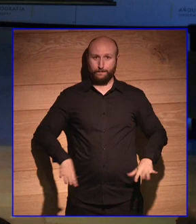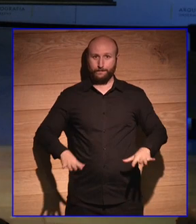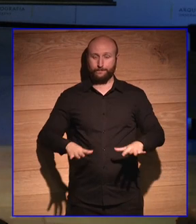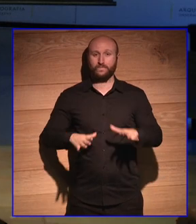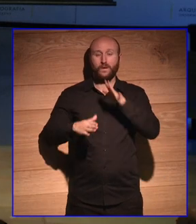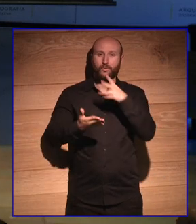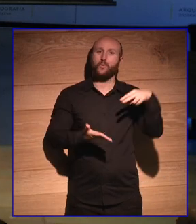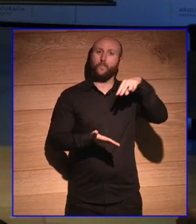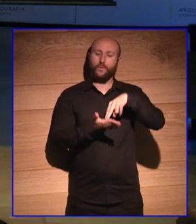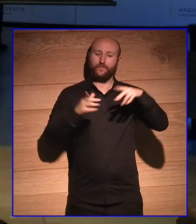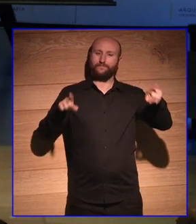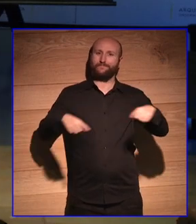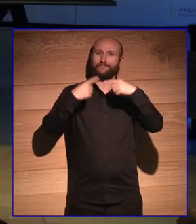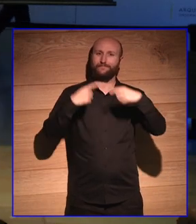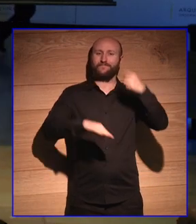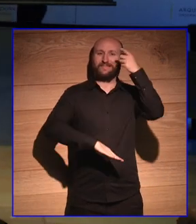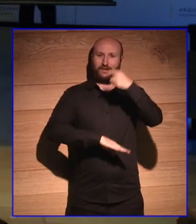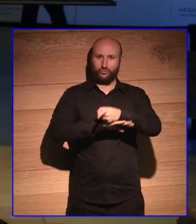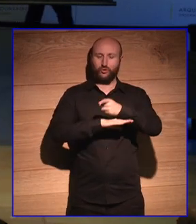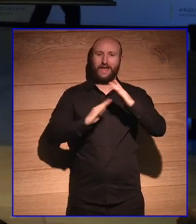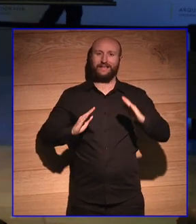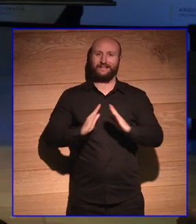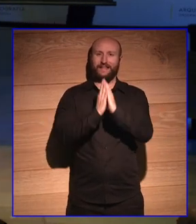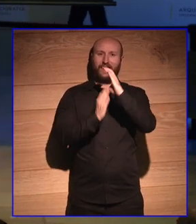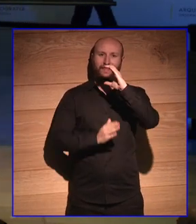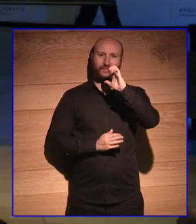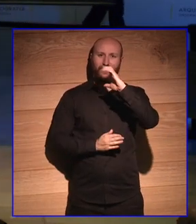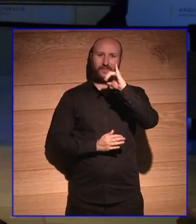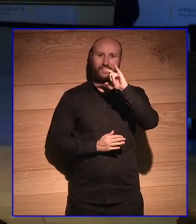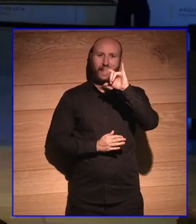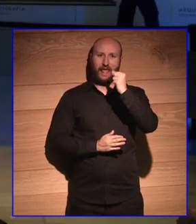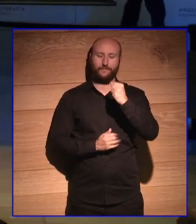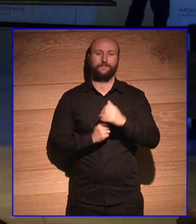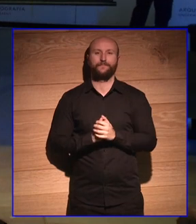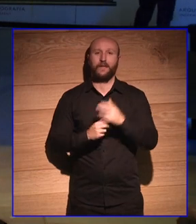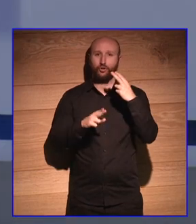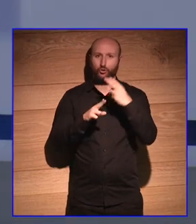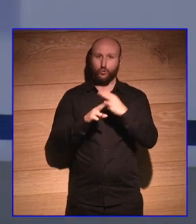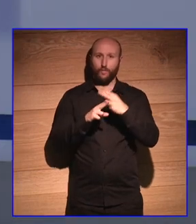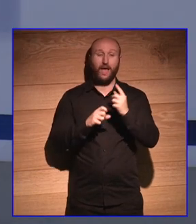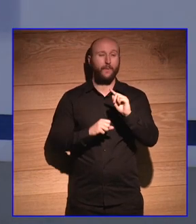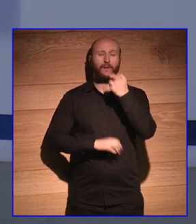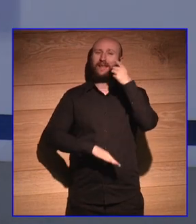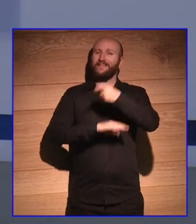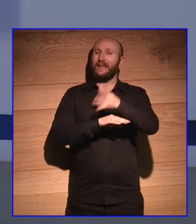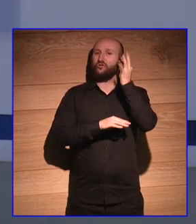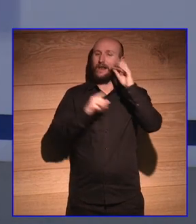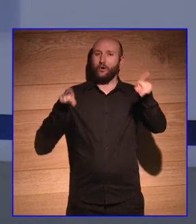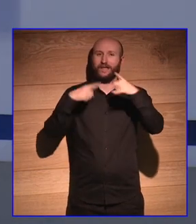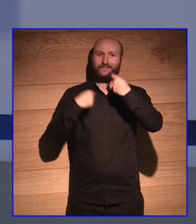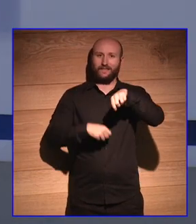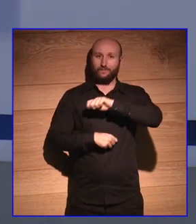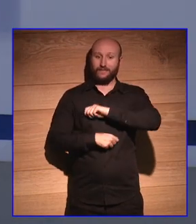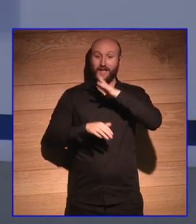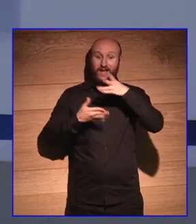un podio dirigiendo la orquesta de cámara de santa cecilia en roma fue la primera directora de orquesta de españa' ahora la hija